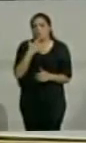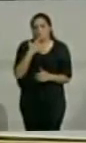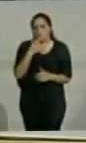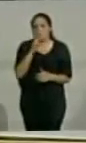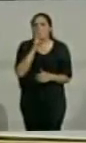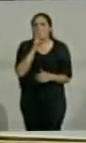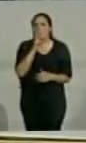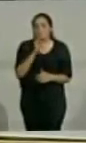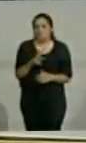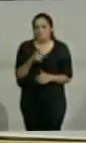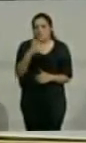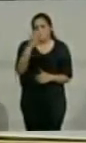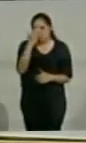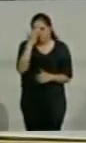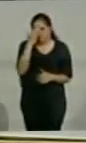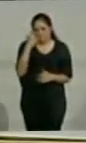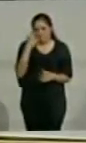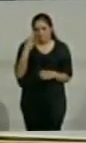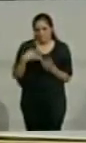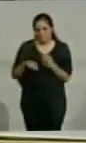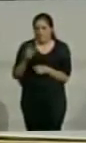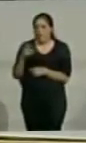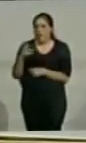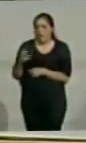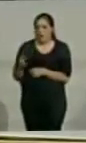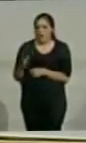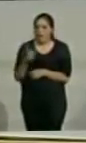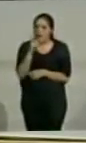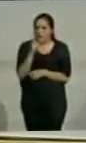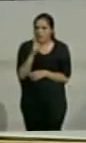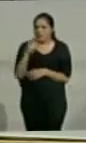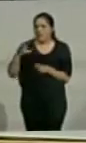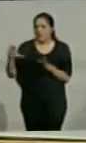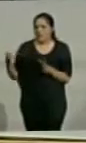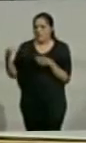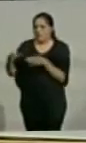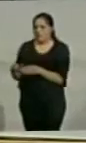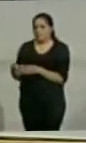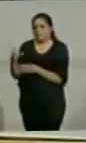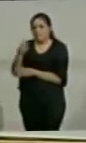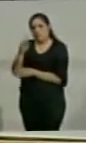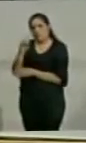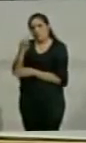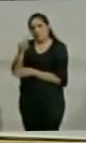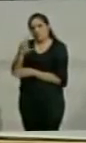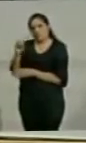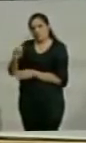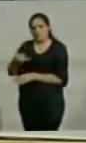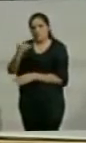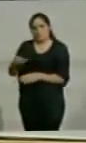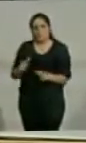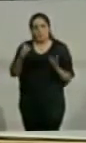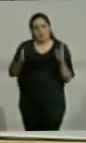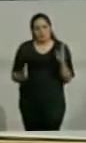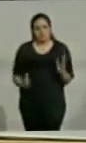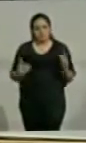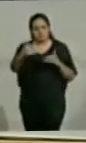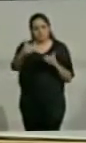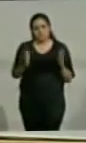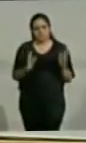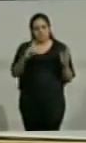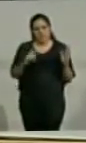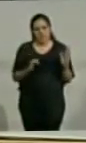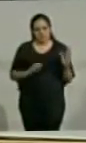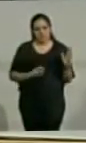racional del agua proveniente de pozos y de presas, con atención al rezago en abastecimiento de agua potable,